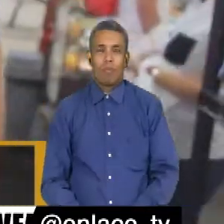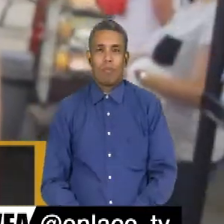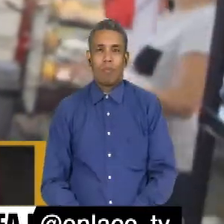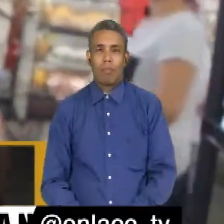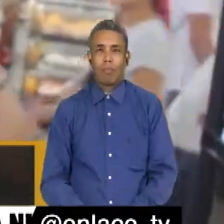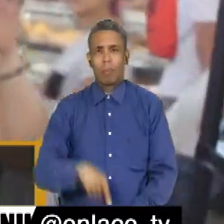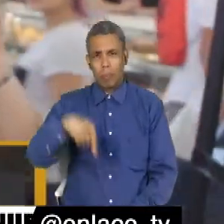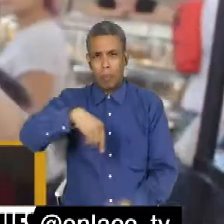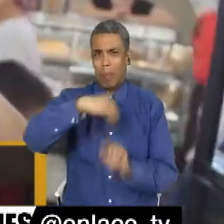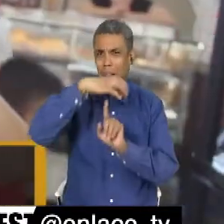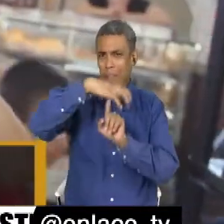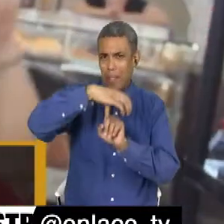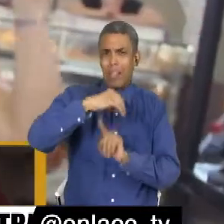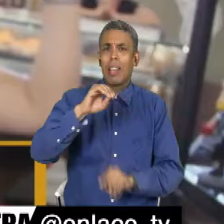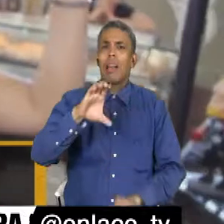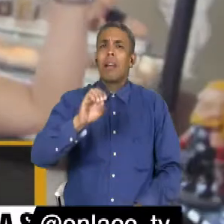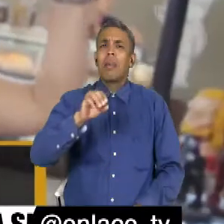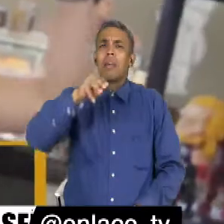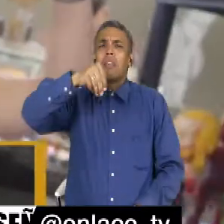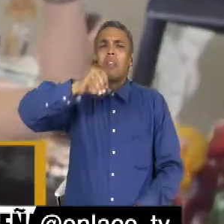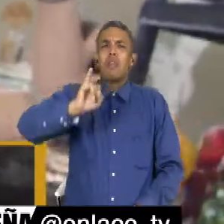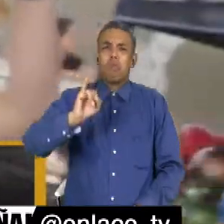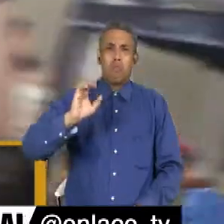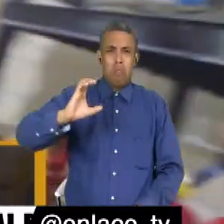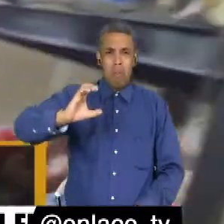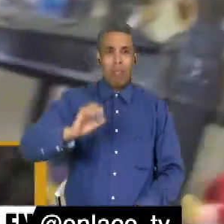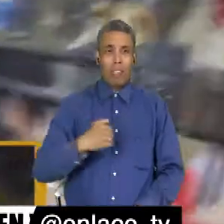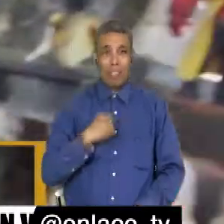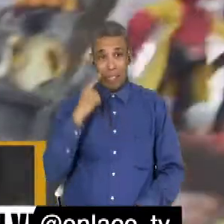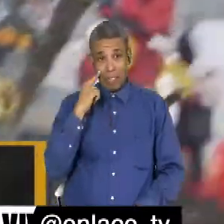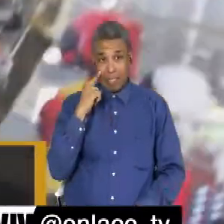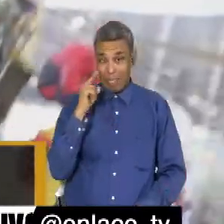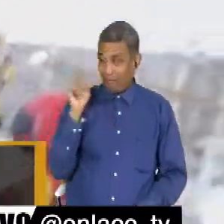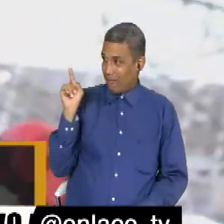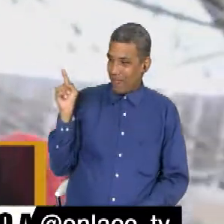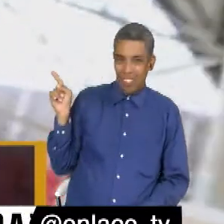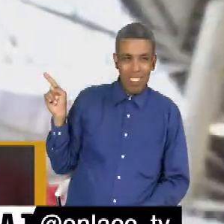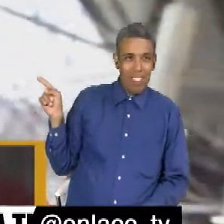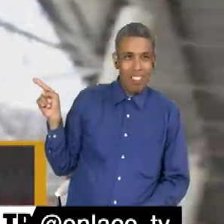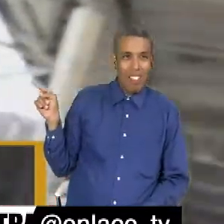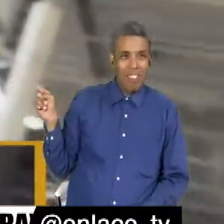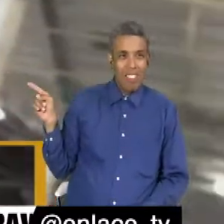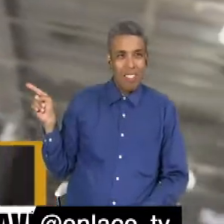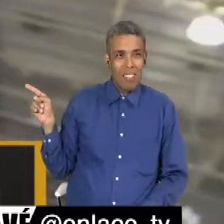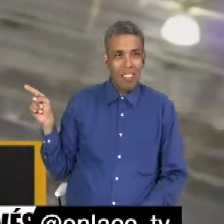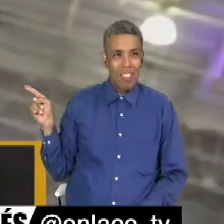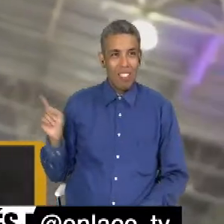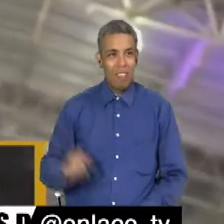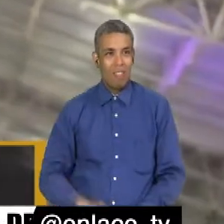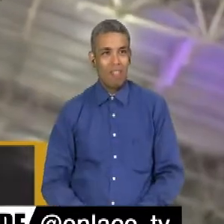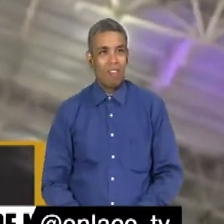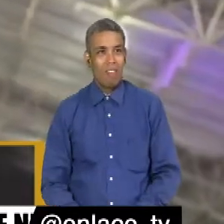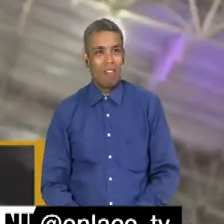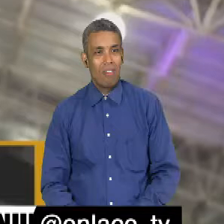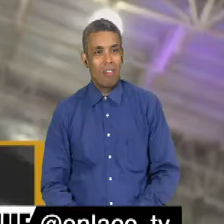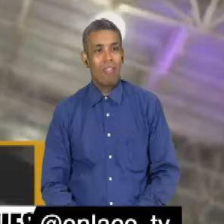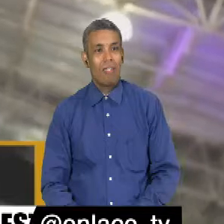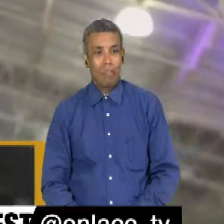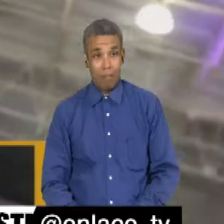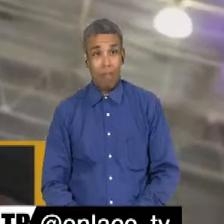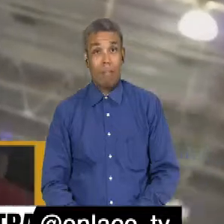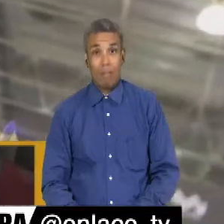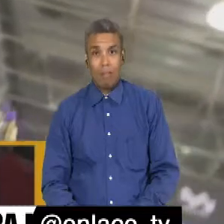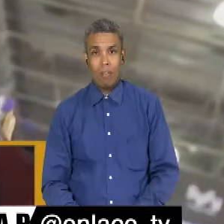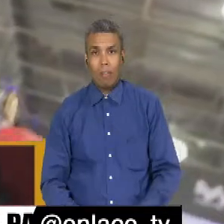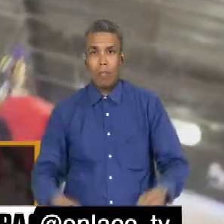la Comic Con en Colombia y bueno, aquí está el depredador, uno de los depredadores de los que él hablaba, que como ven, sí tiene muchísimos